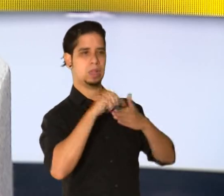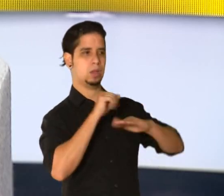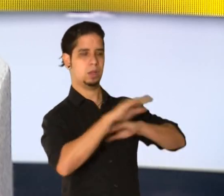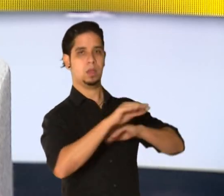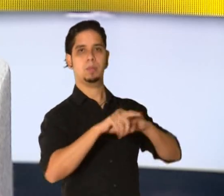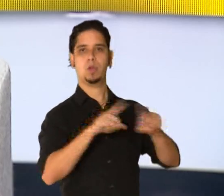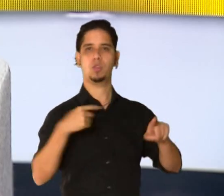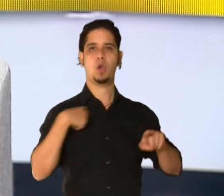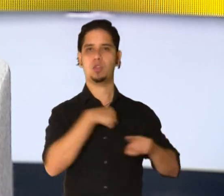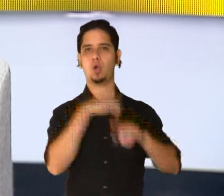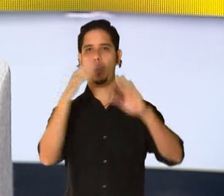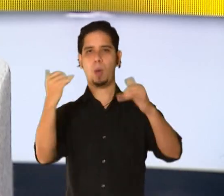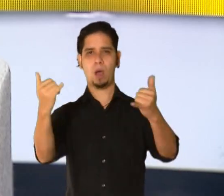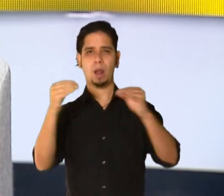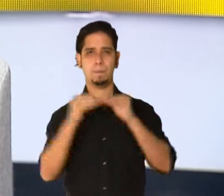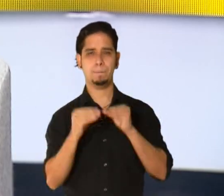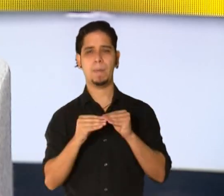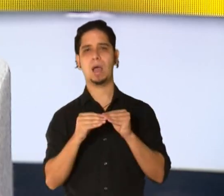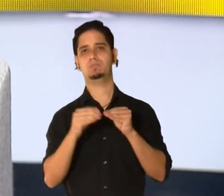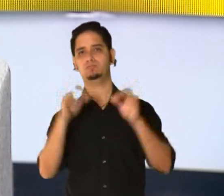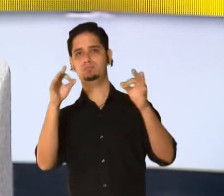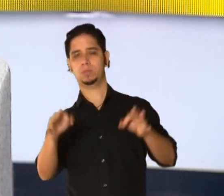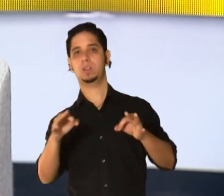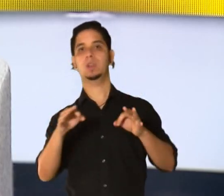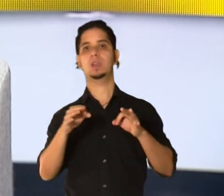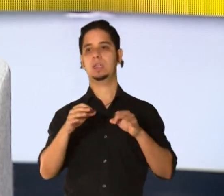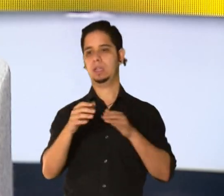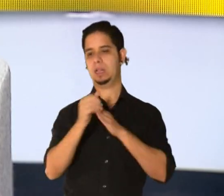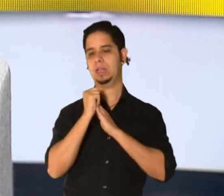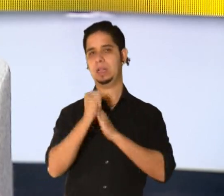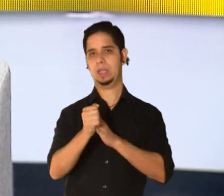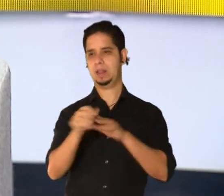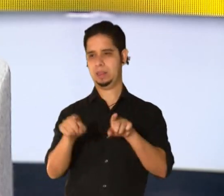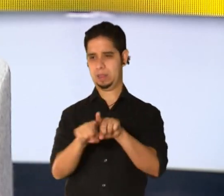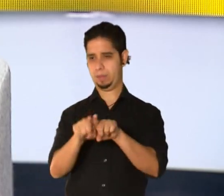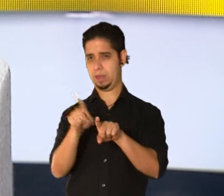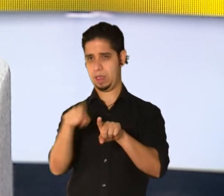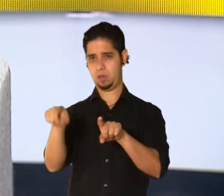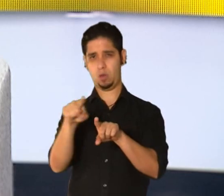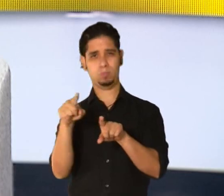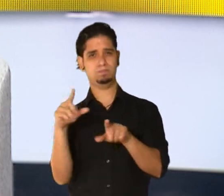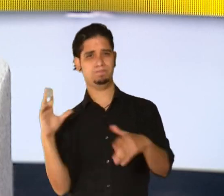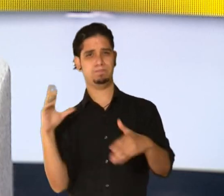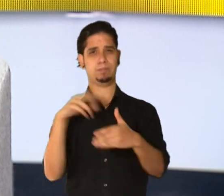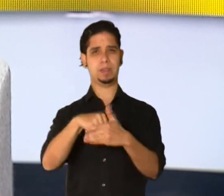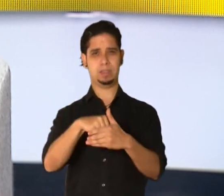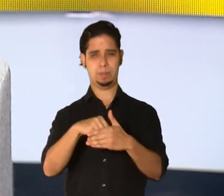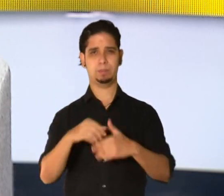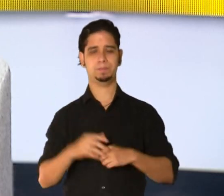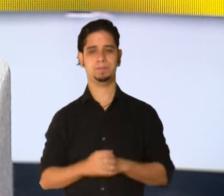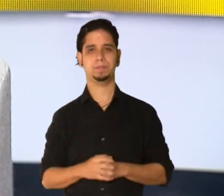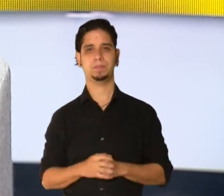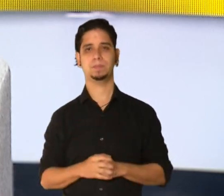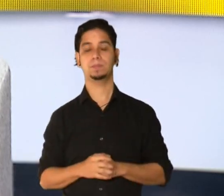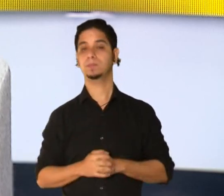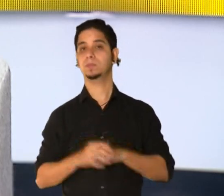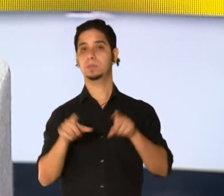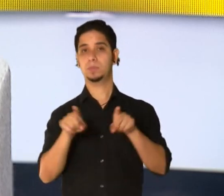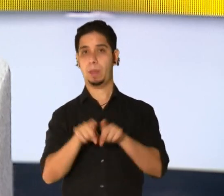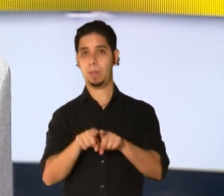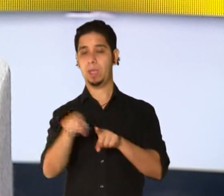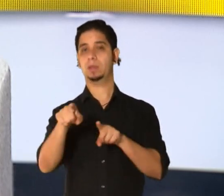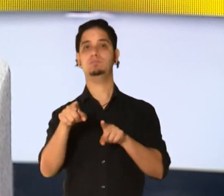más proactivos y asegurarnos de que los líderes de la comunidad también participen. Debo mencionar que el negociado de manejo